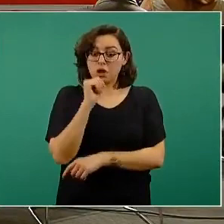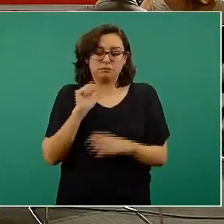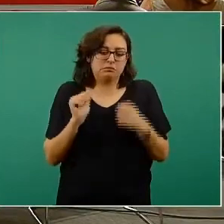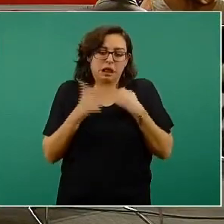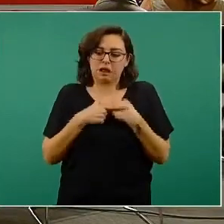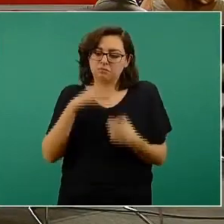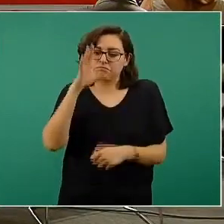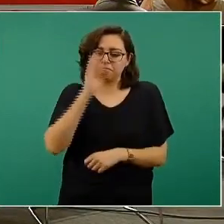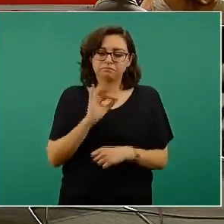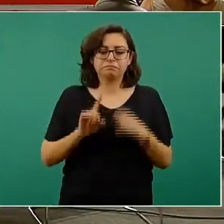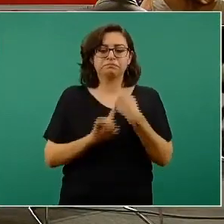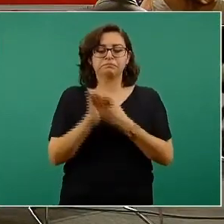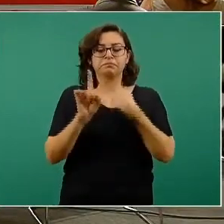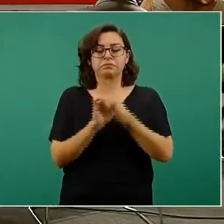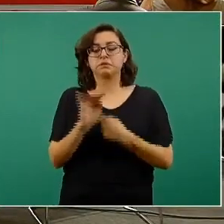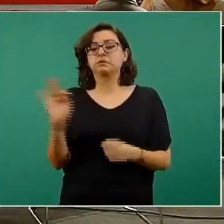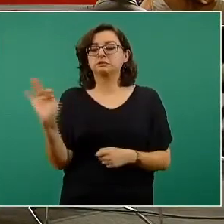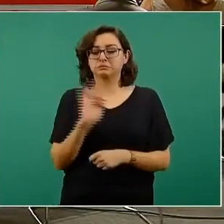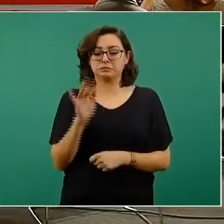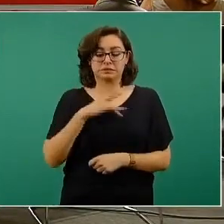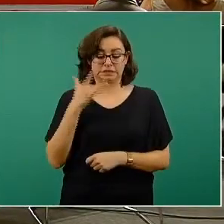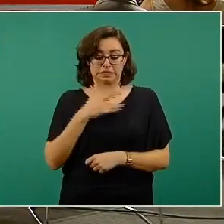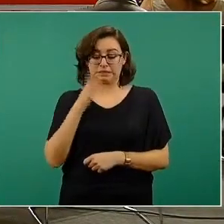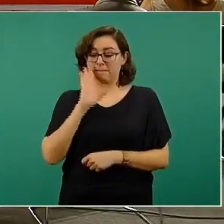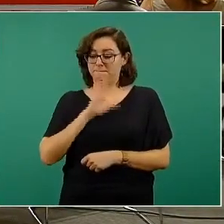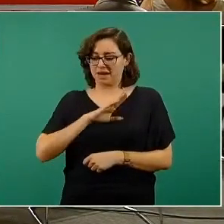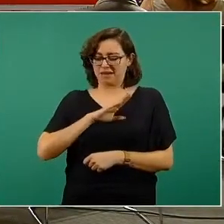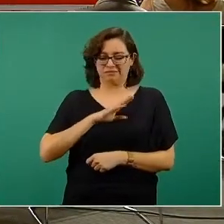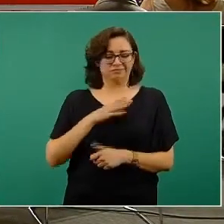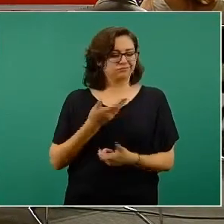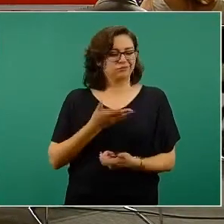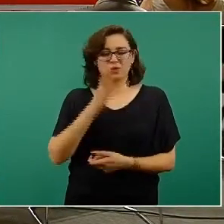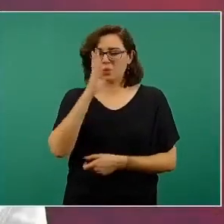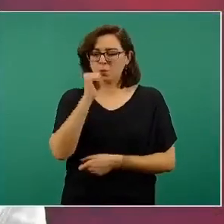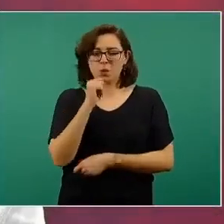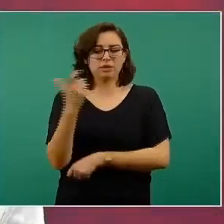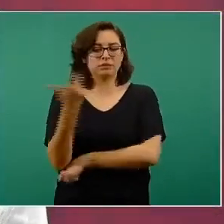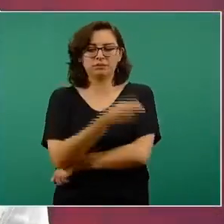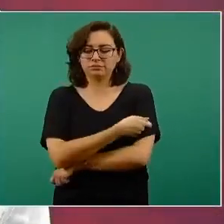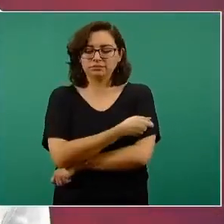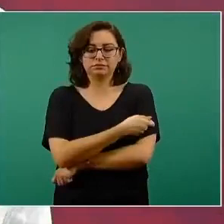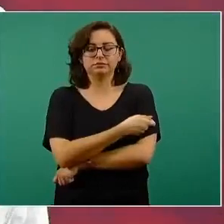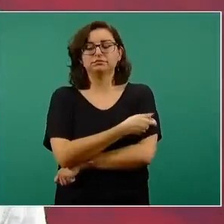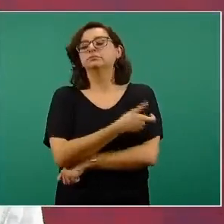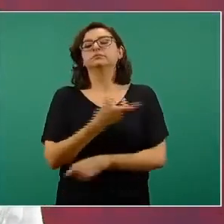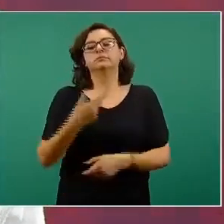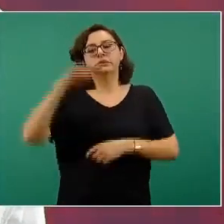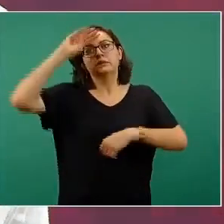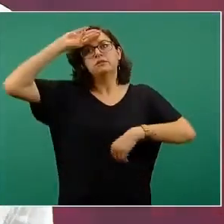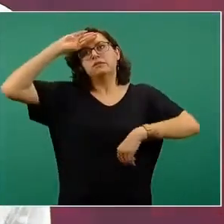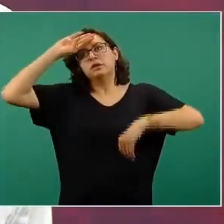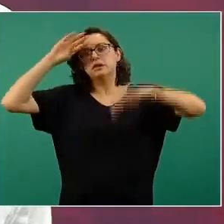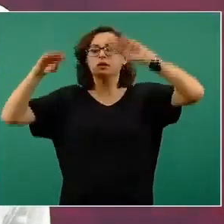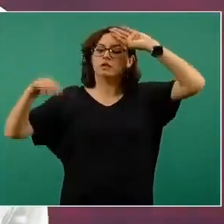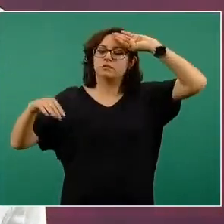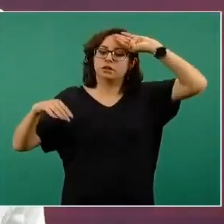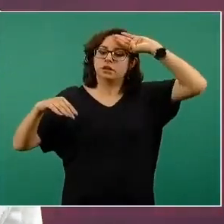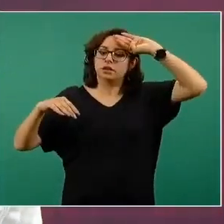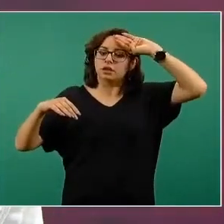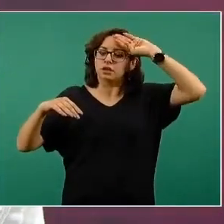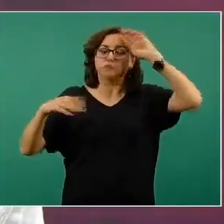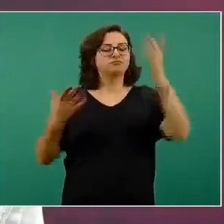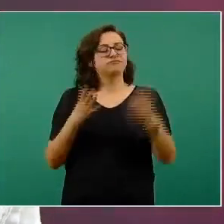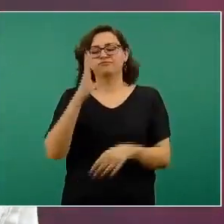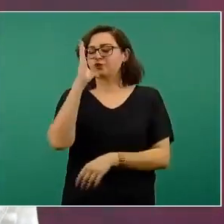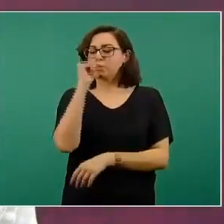alguna otra razón, por ejemplo, que tuviera síntomas el día de la vacuna, entonces no puede vacunarse si tiene fiebre, tiene que esperar, y